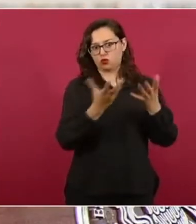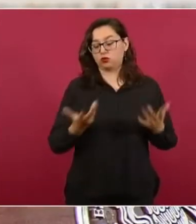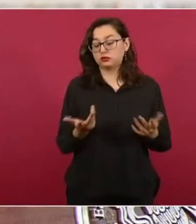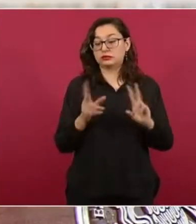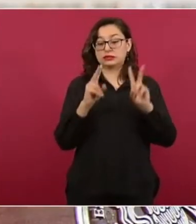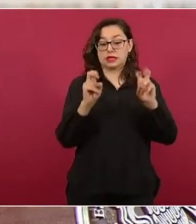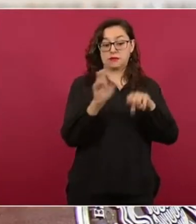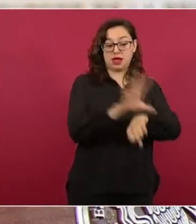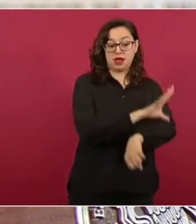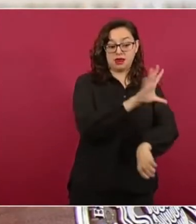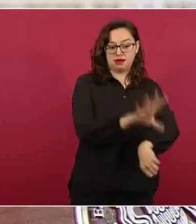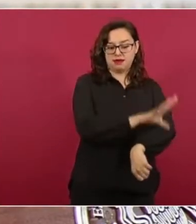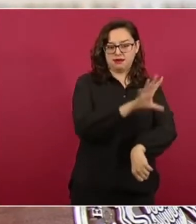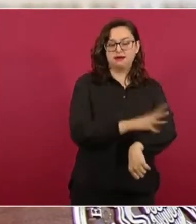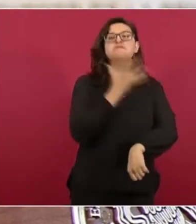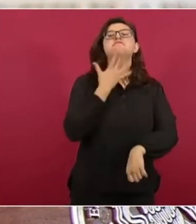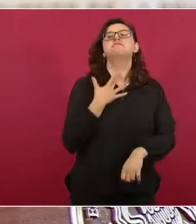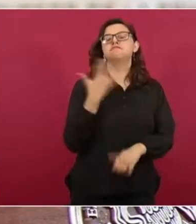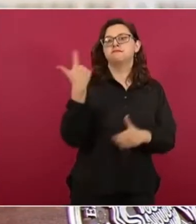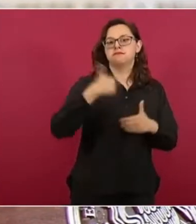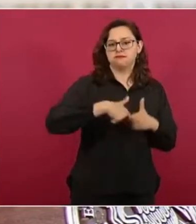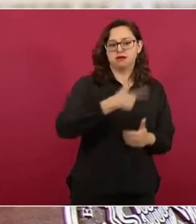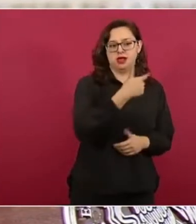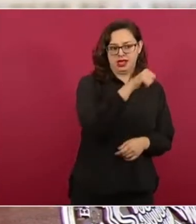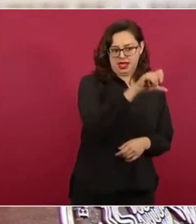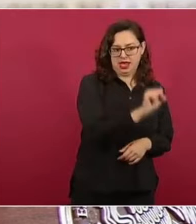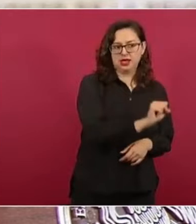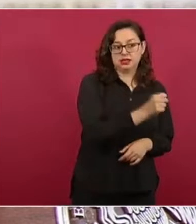energía, nos falta lo de alimentos.